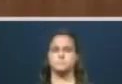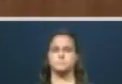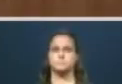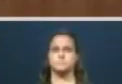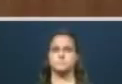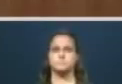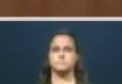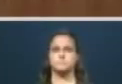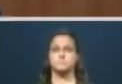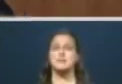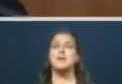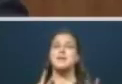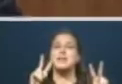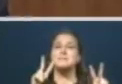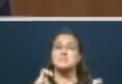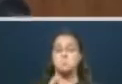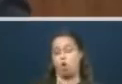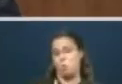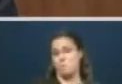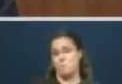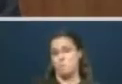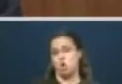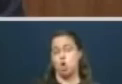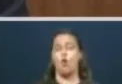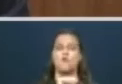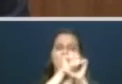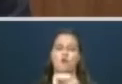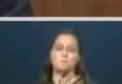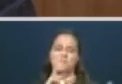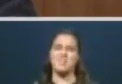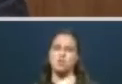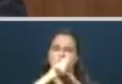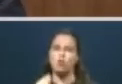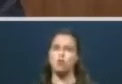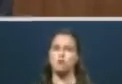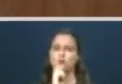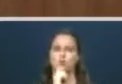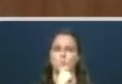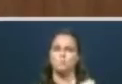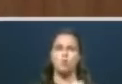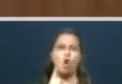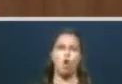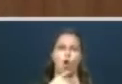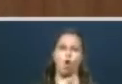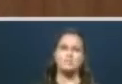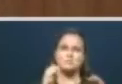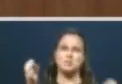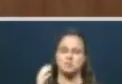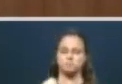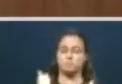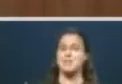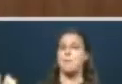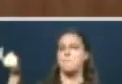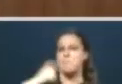como asunto de comunidad que es nuestro nuevo modelo de ordenación ha querido siempre sustentarse en un intento en un intenso proceso de